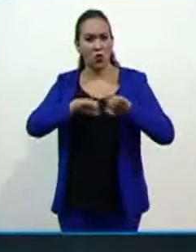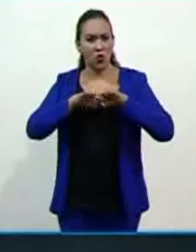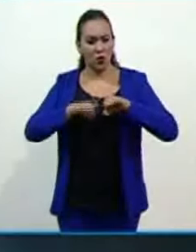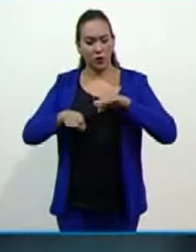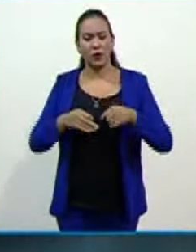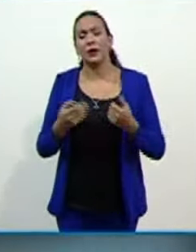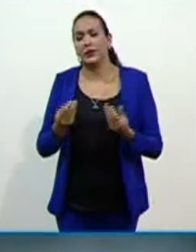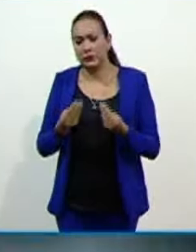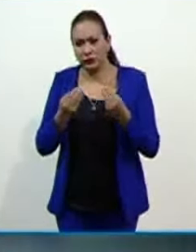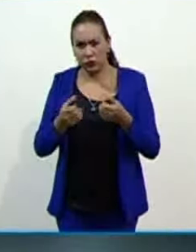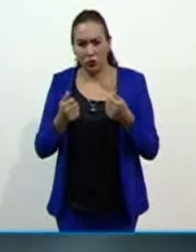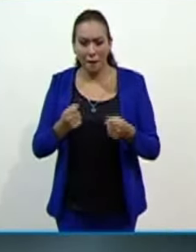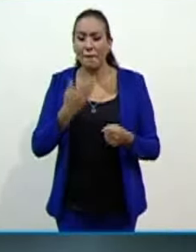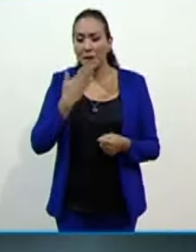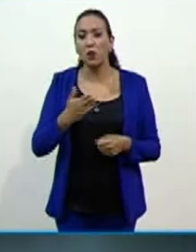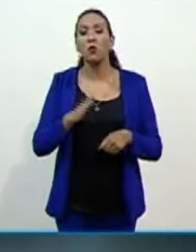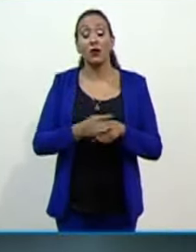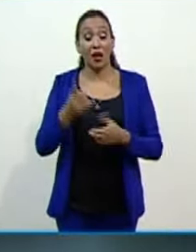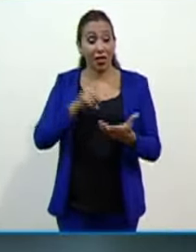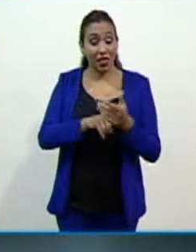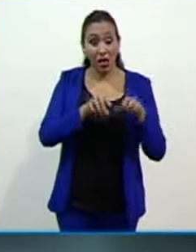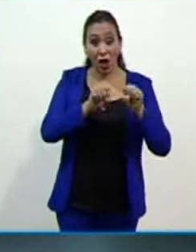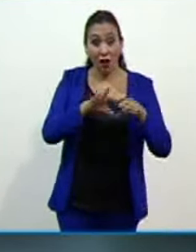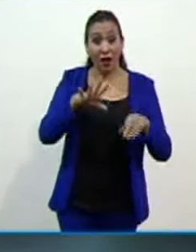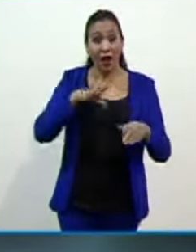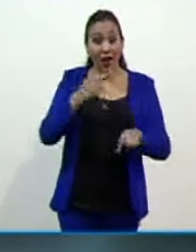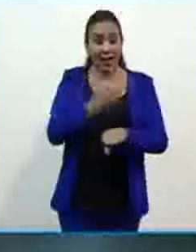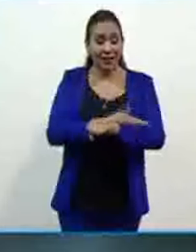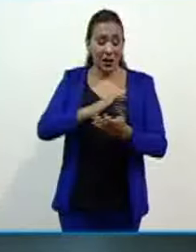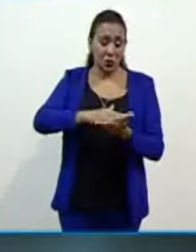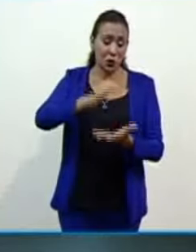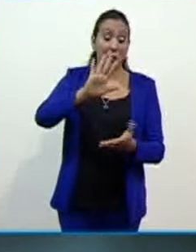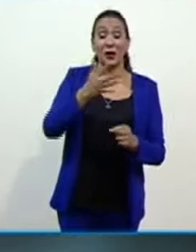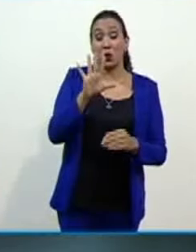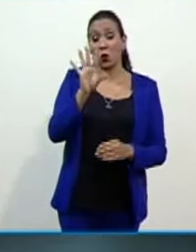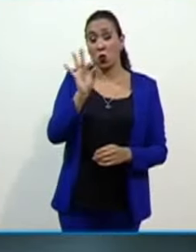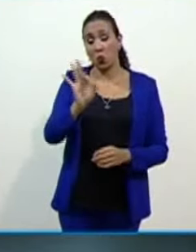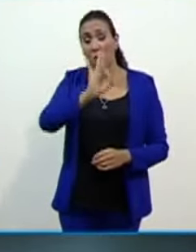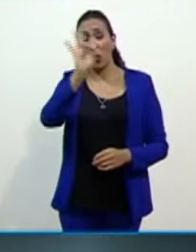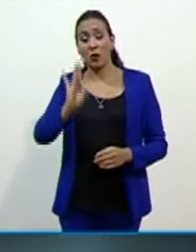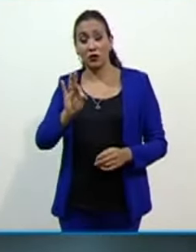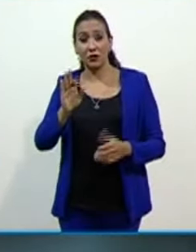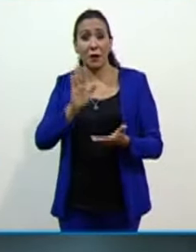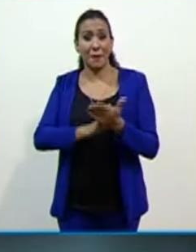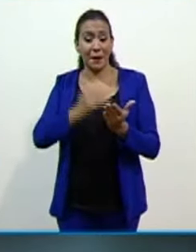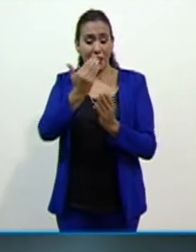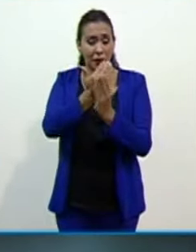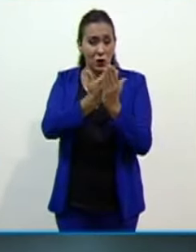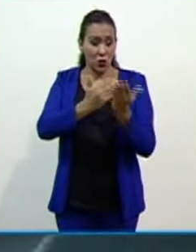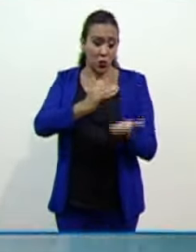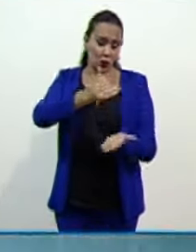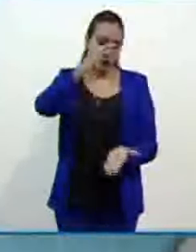entidad, pues son los que más asuntos reciben, con más del 40% de los casos que ingresan a la justicia